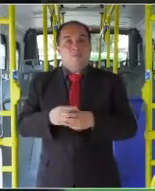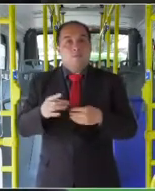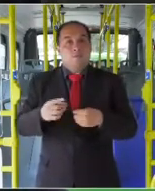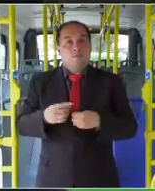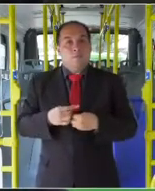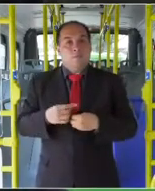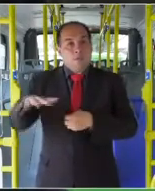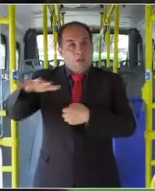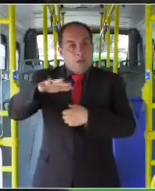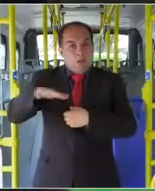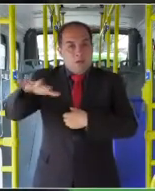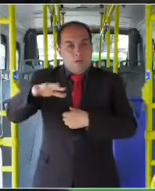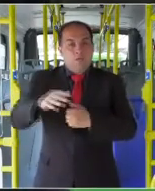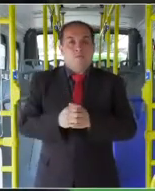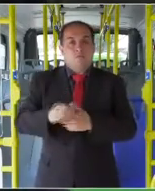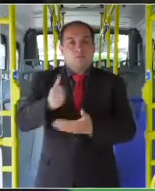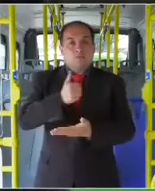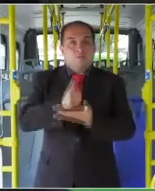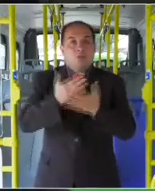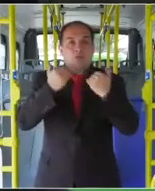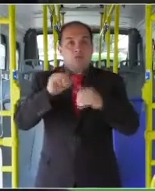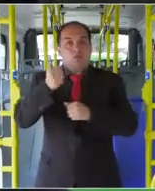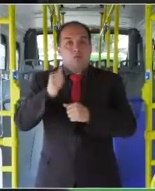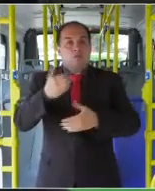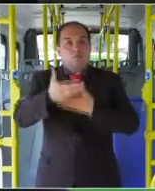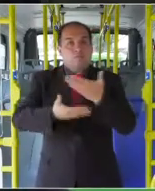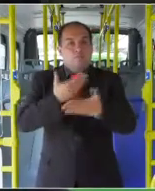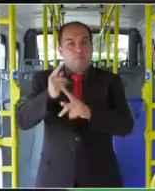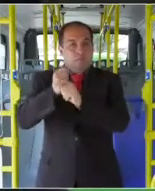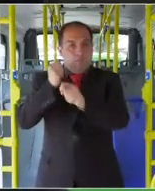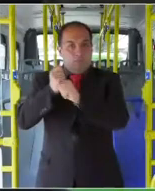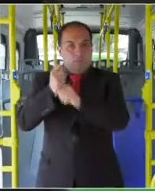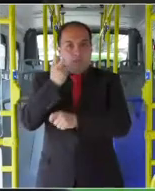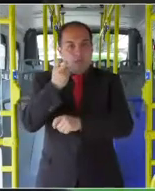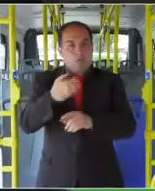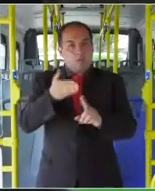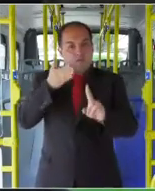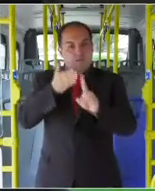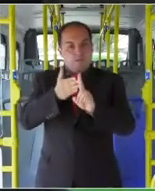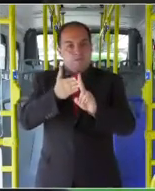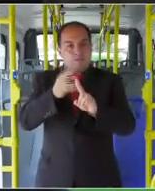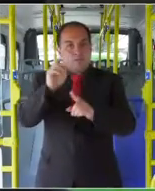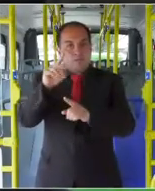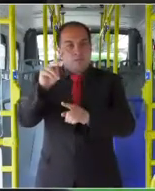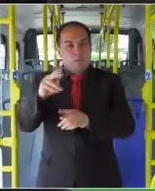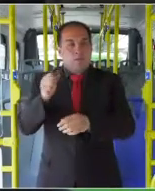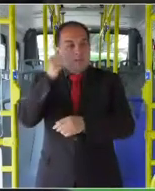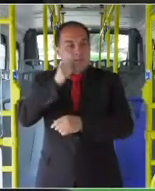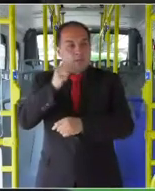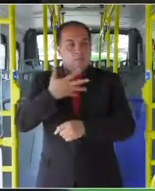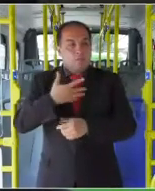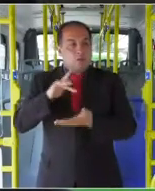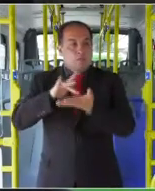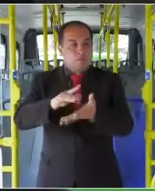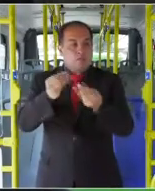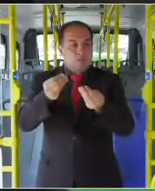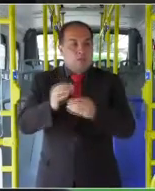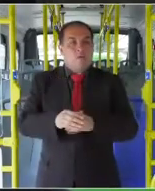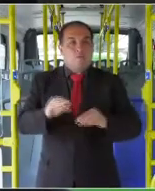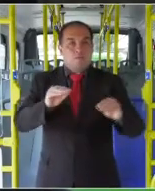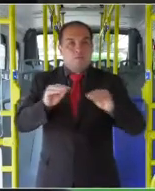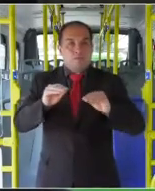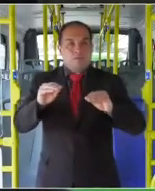ciudad en donde no hay otros servicios de transporte. Y en ese sentido, RTP siempre ha sido un gran apoyo a la movilidad de la